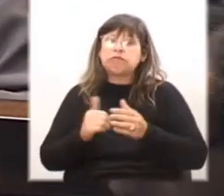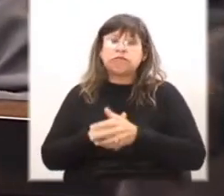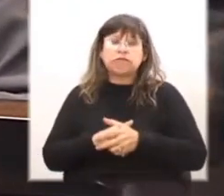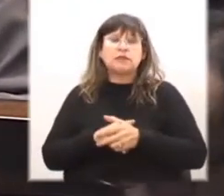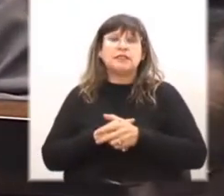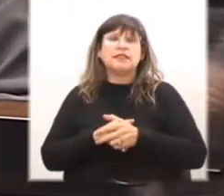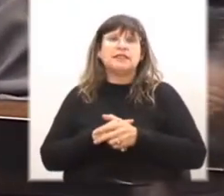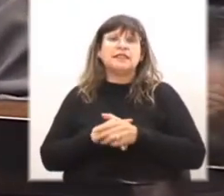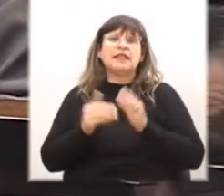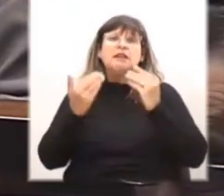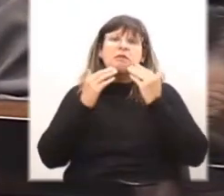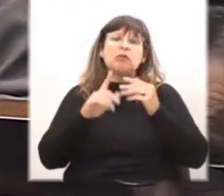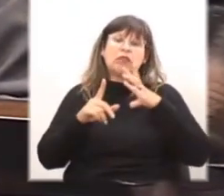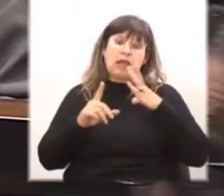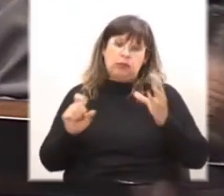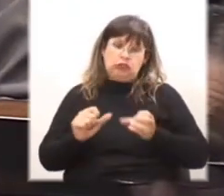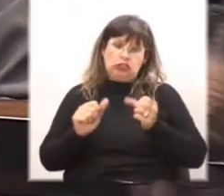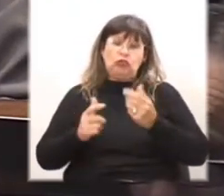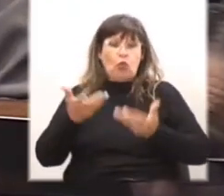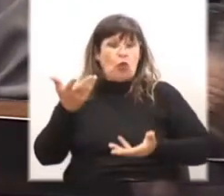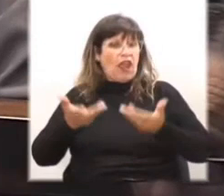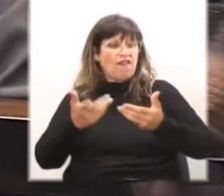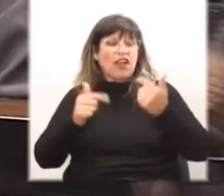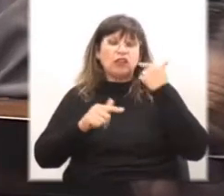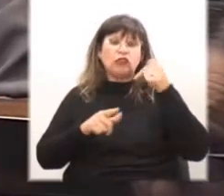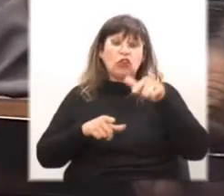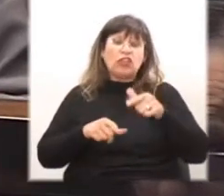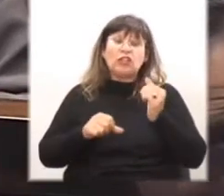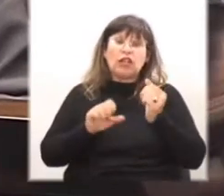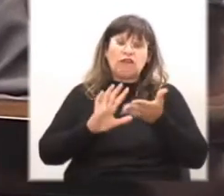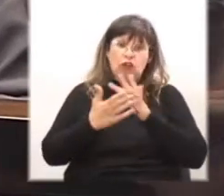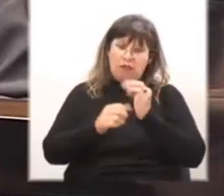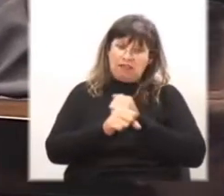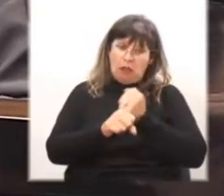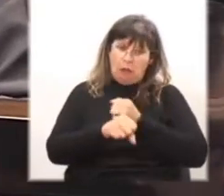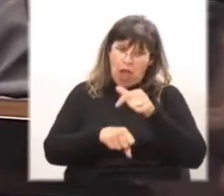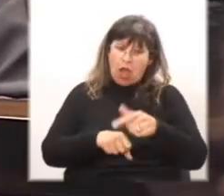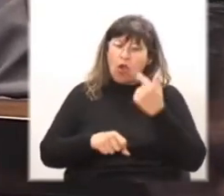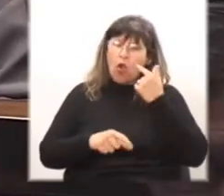Preguntamos si se ha realizado una evaluación de su funcionamiento, cuál es